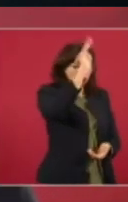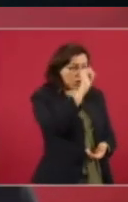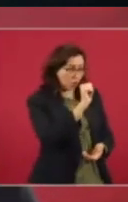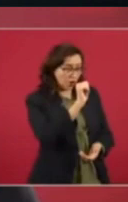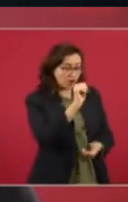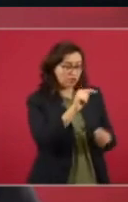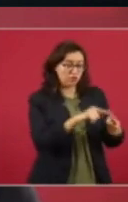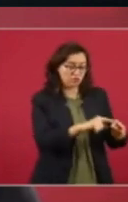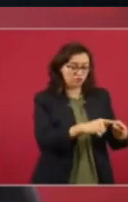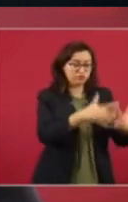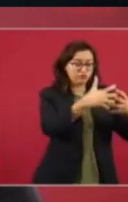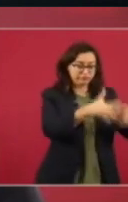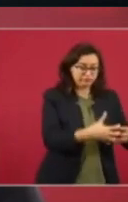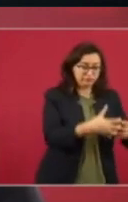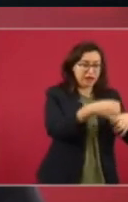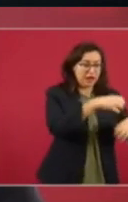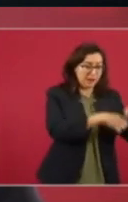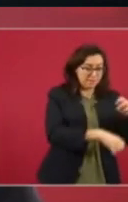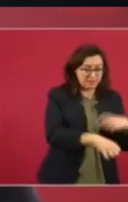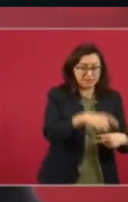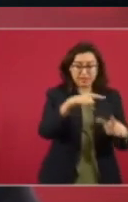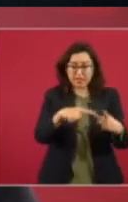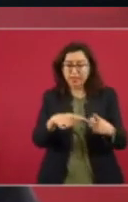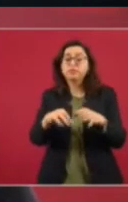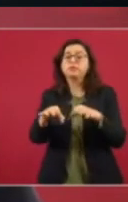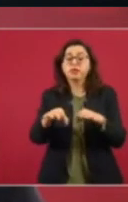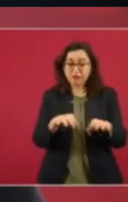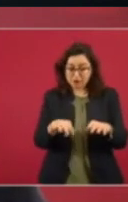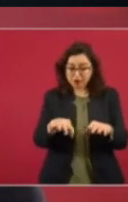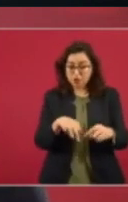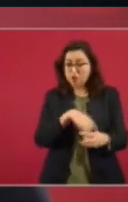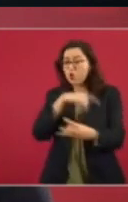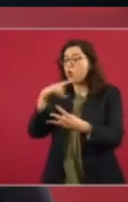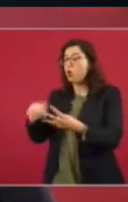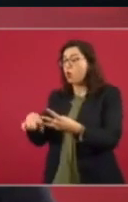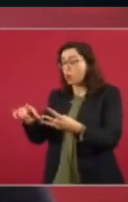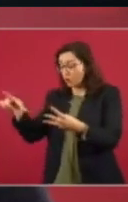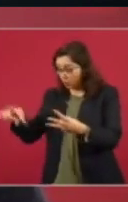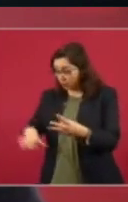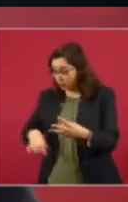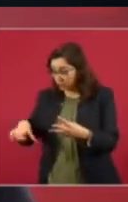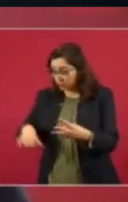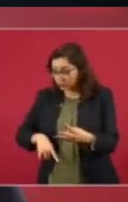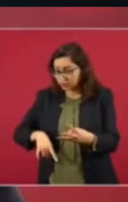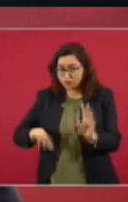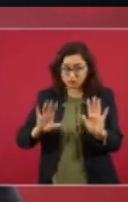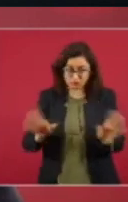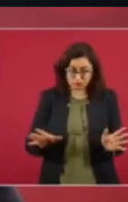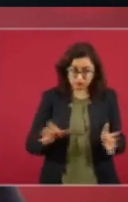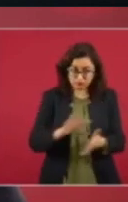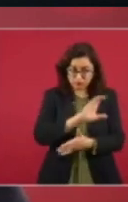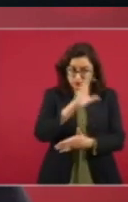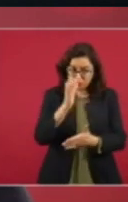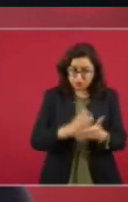el sector de los trabajadores y el Gobierno de México respecto a la